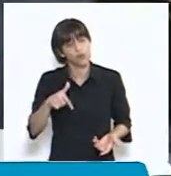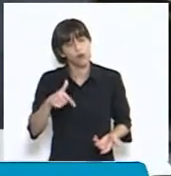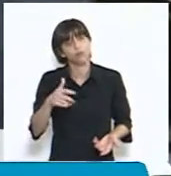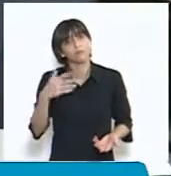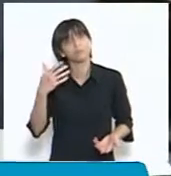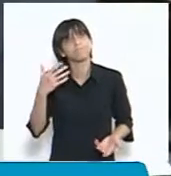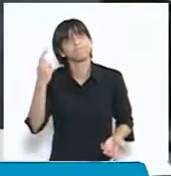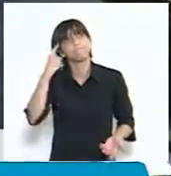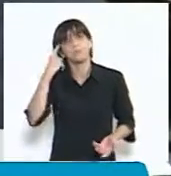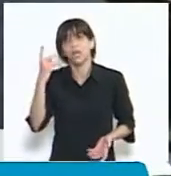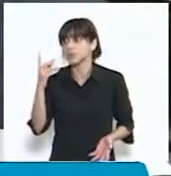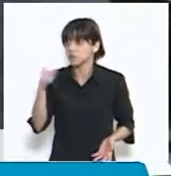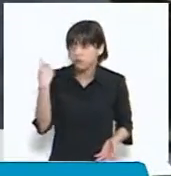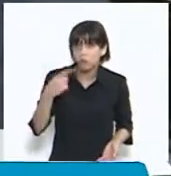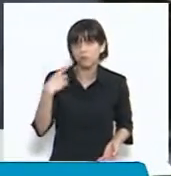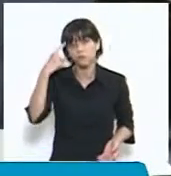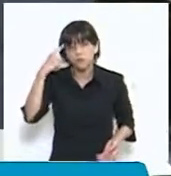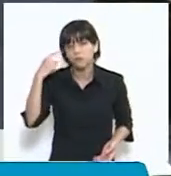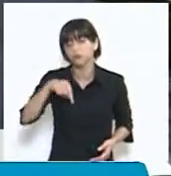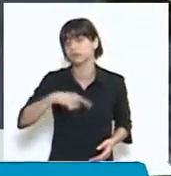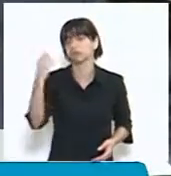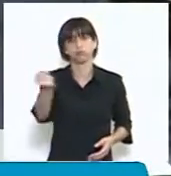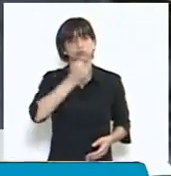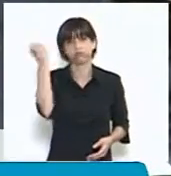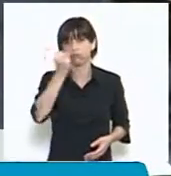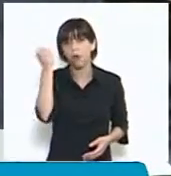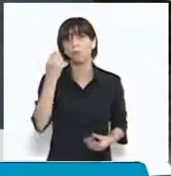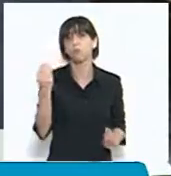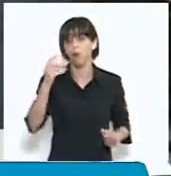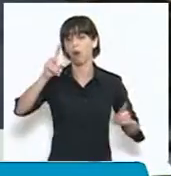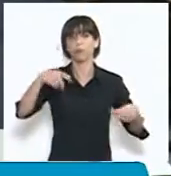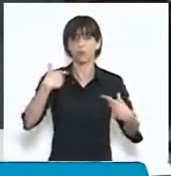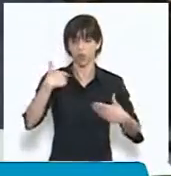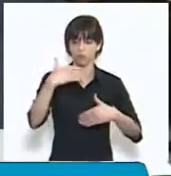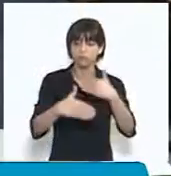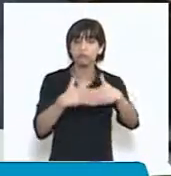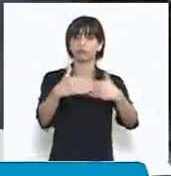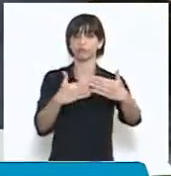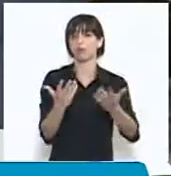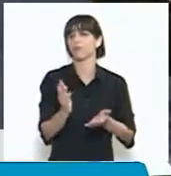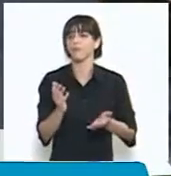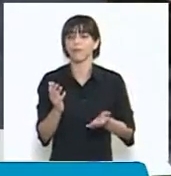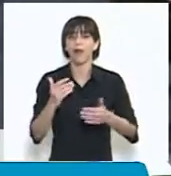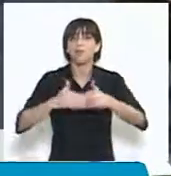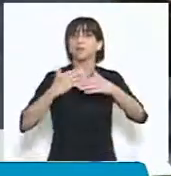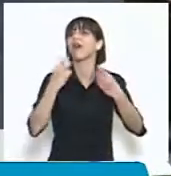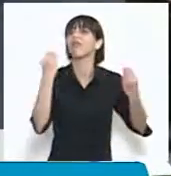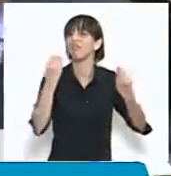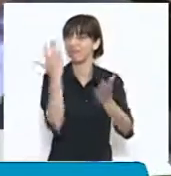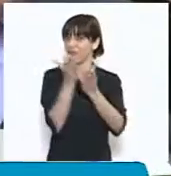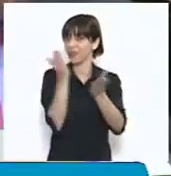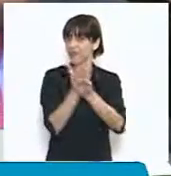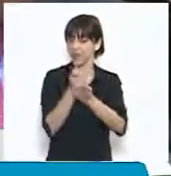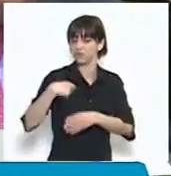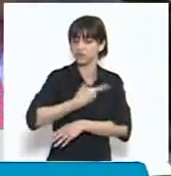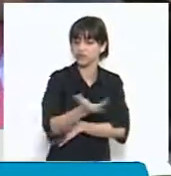una noche importante en el reconocimiento del avance de un derecho colectivo de la sociedad, así como lo fue